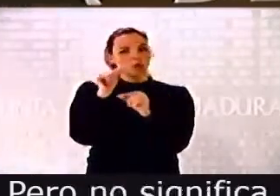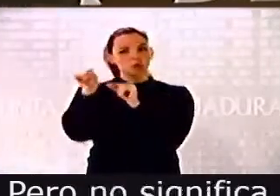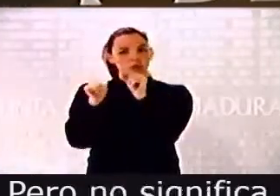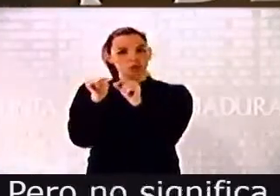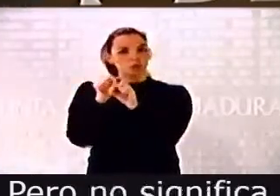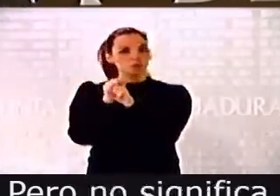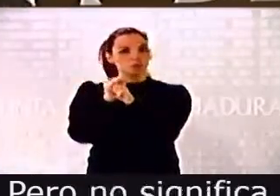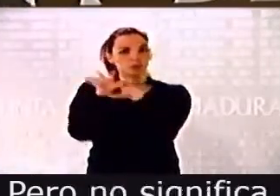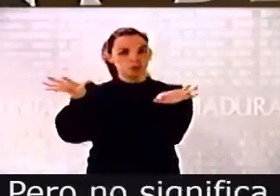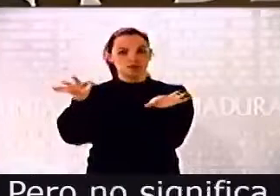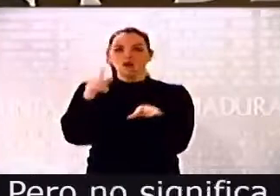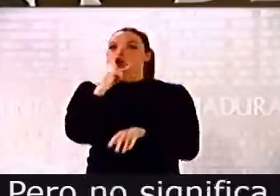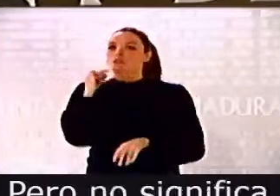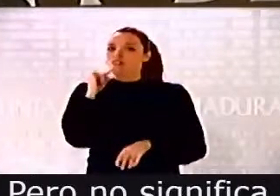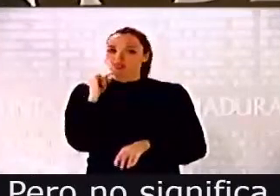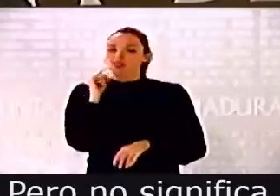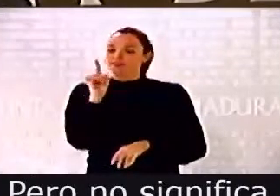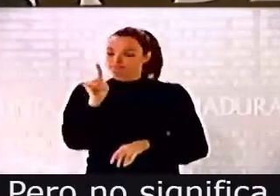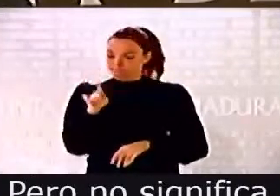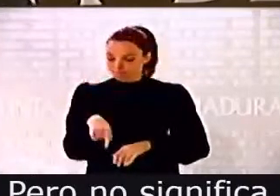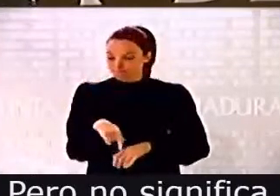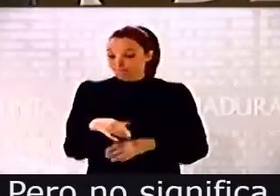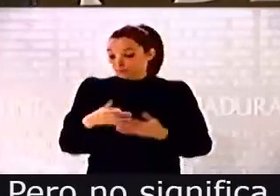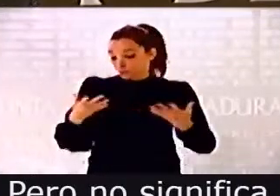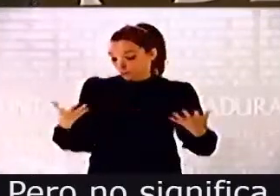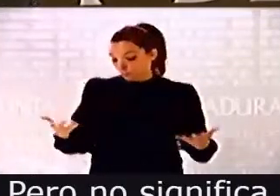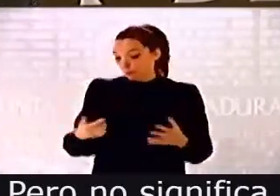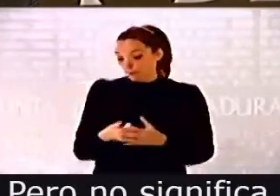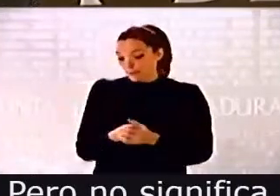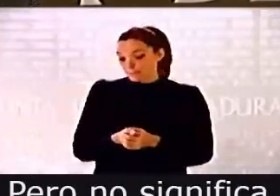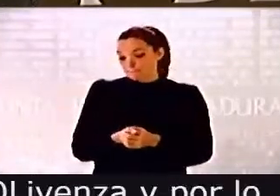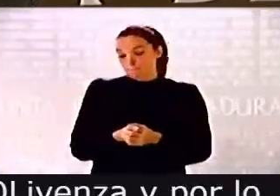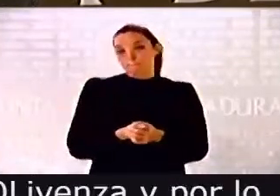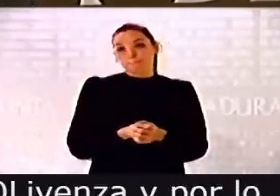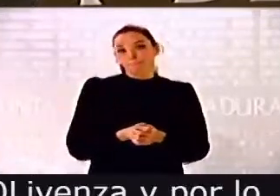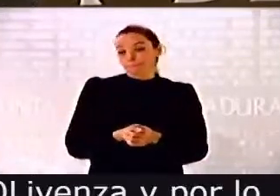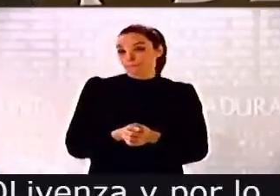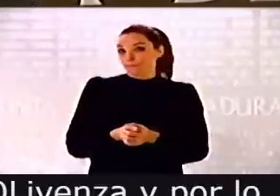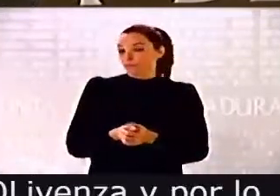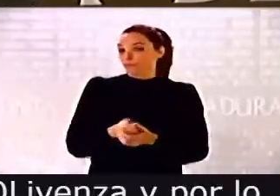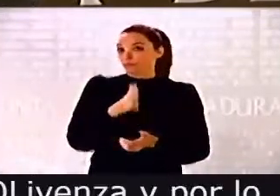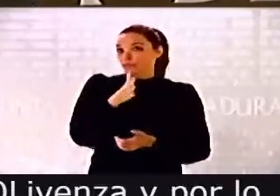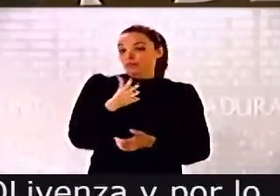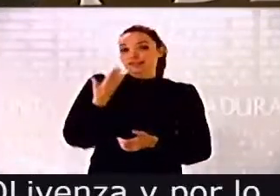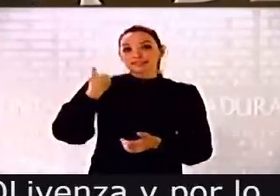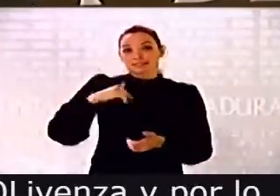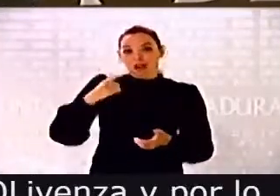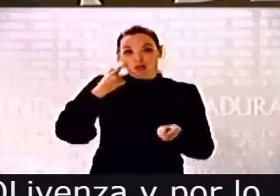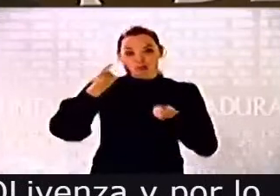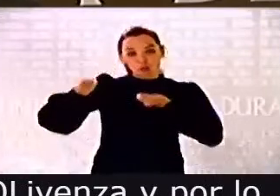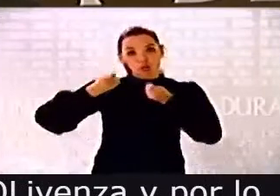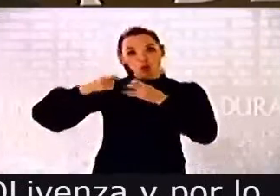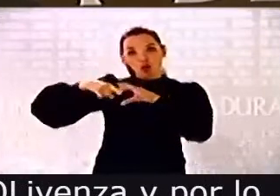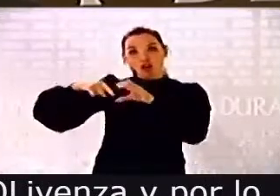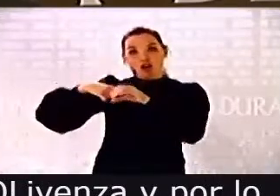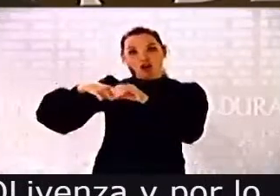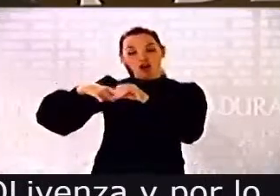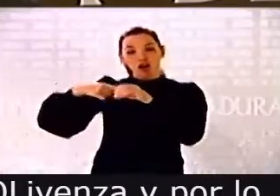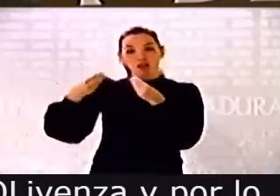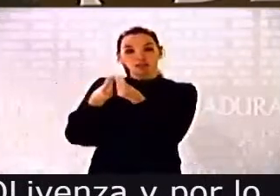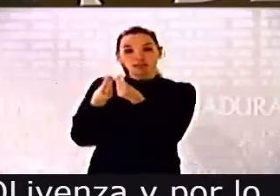transmisión comunitaria en Olivenza y, por lo tanto, como se encontraba en medidas de control de aforo